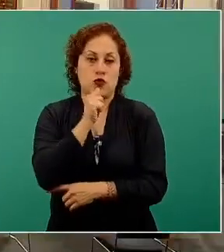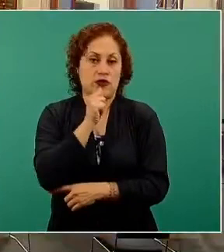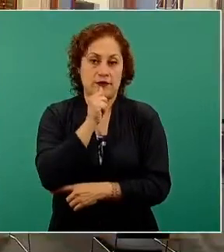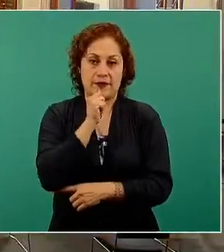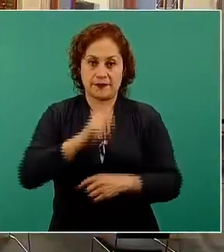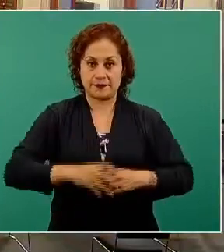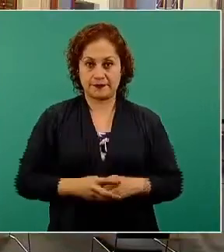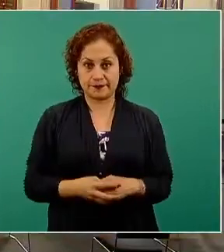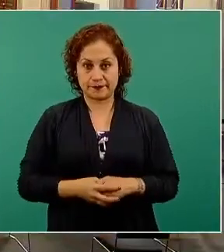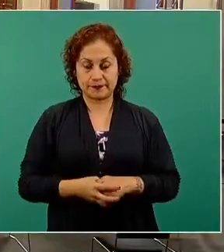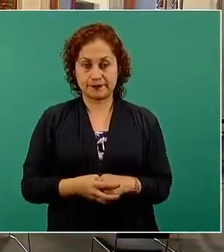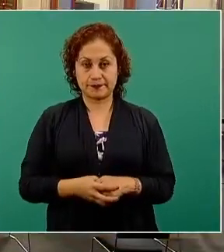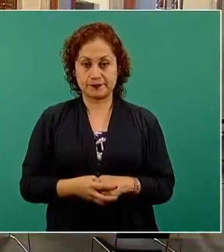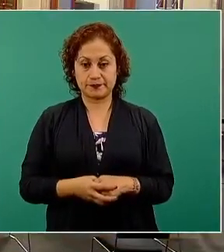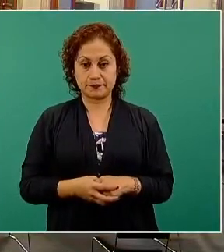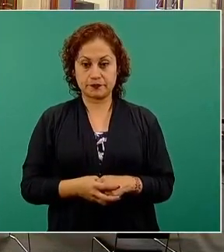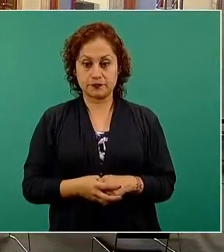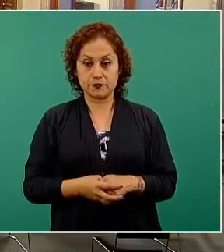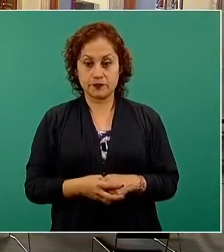siguiente.